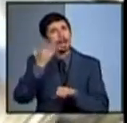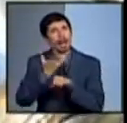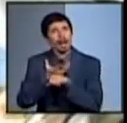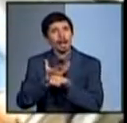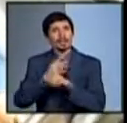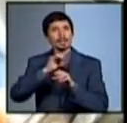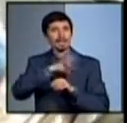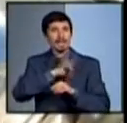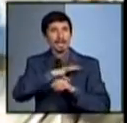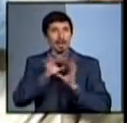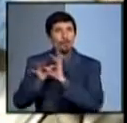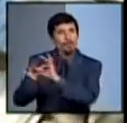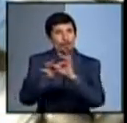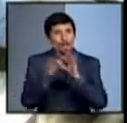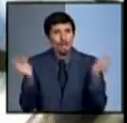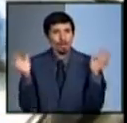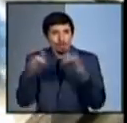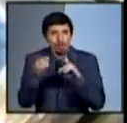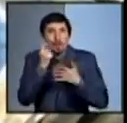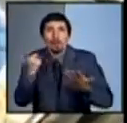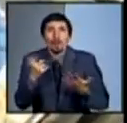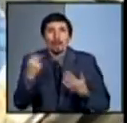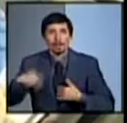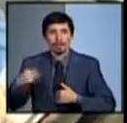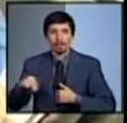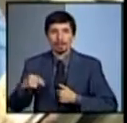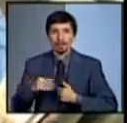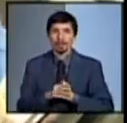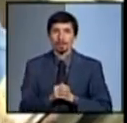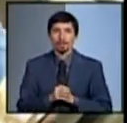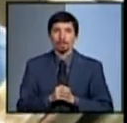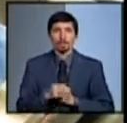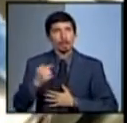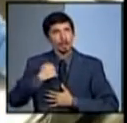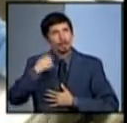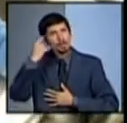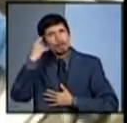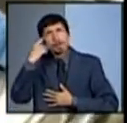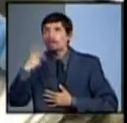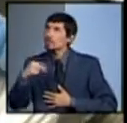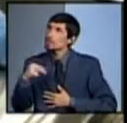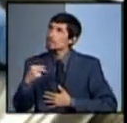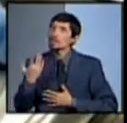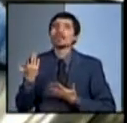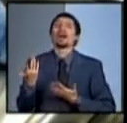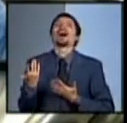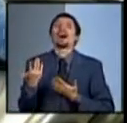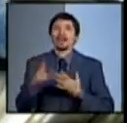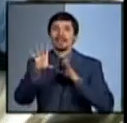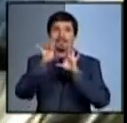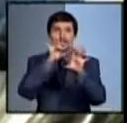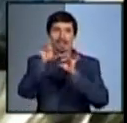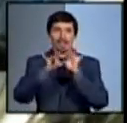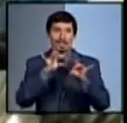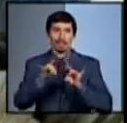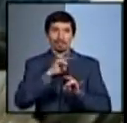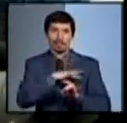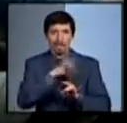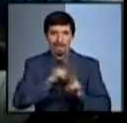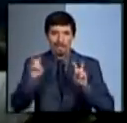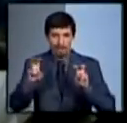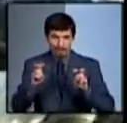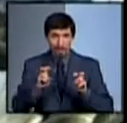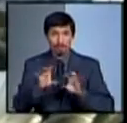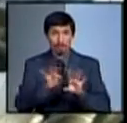los chilenos, que más une al pueblo. Yo creo que lo que más une a los chilenos es la selección chilena. Las noticias relacionadas